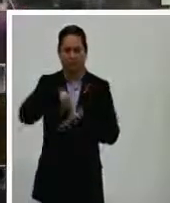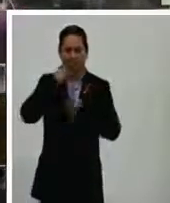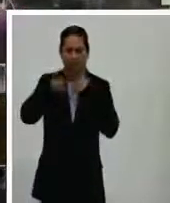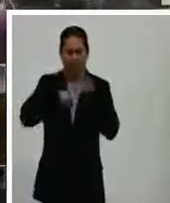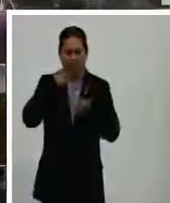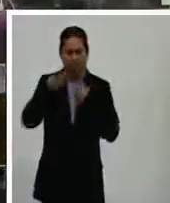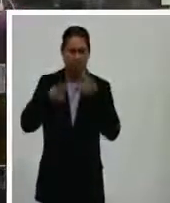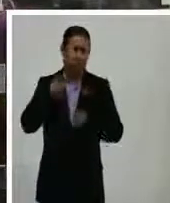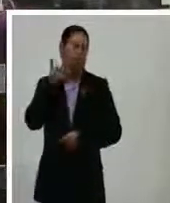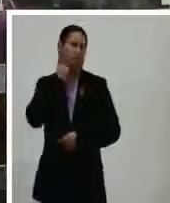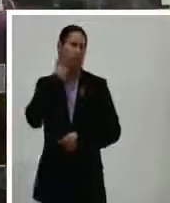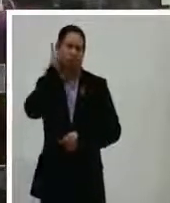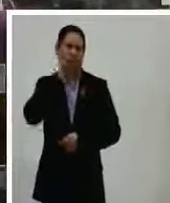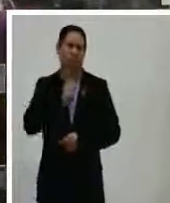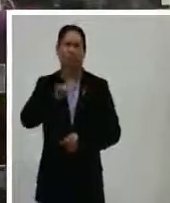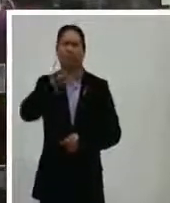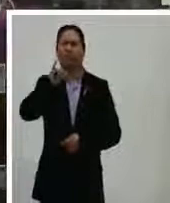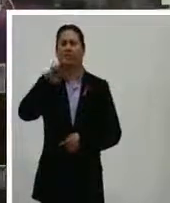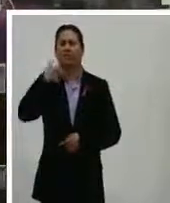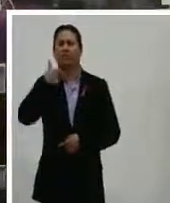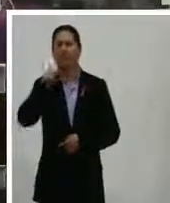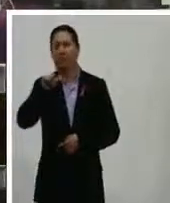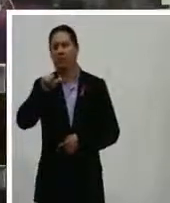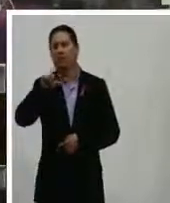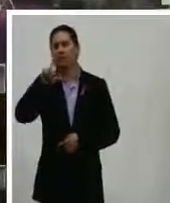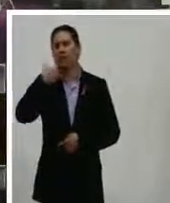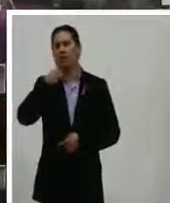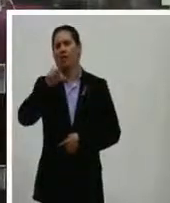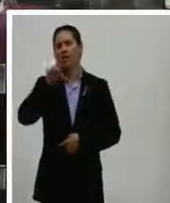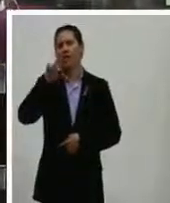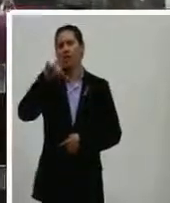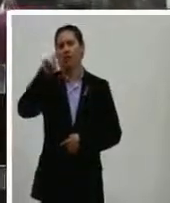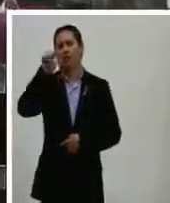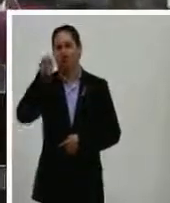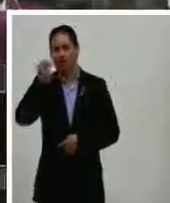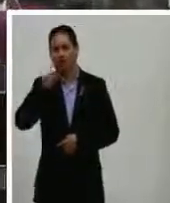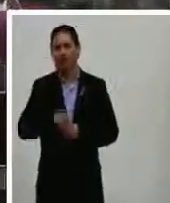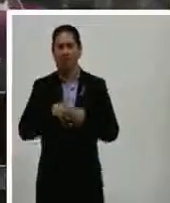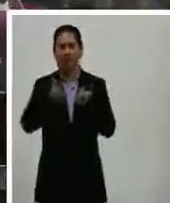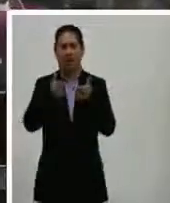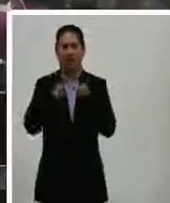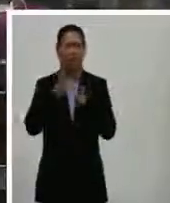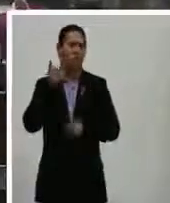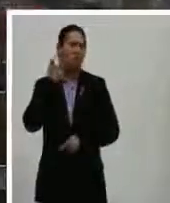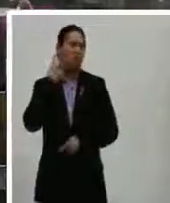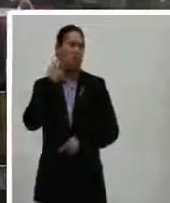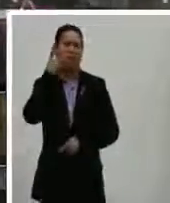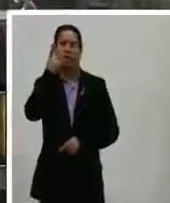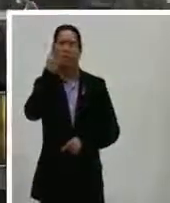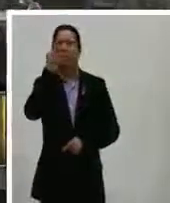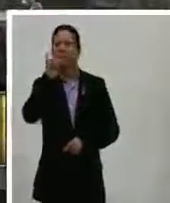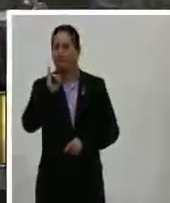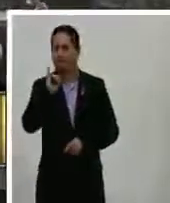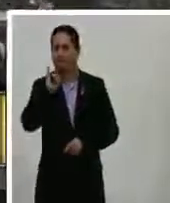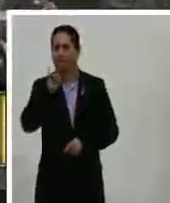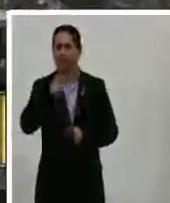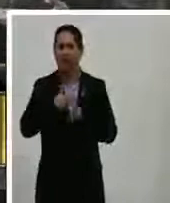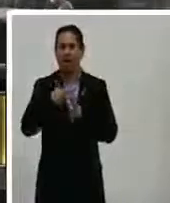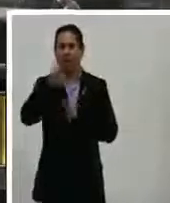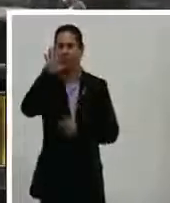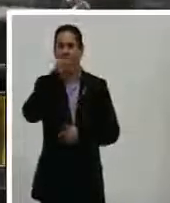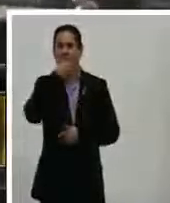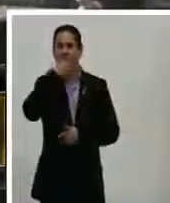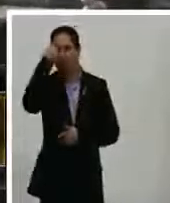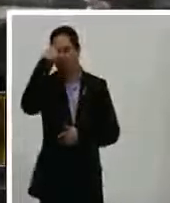de la palabra la diputada aída guadalupe jiménez en más del partido revolucionario institucional hasta por